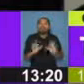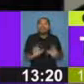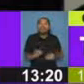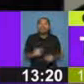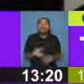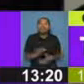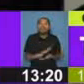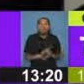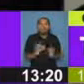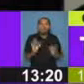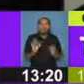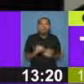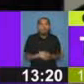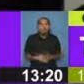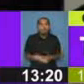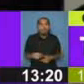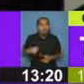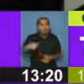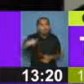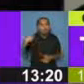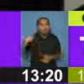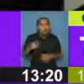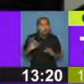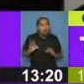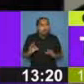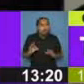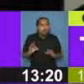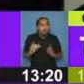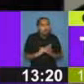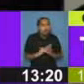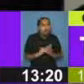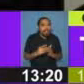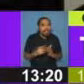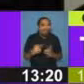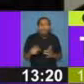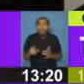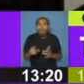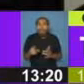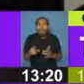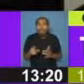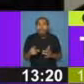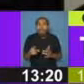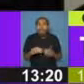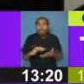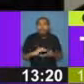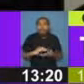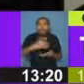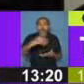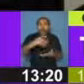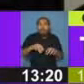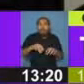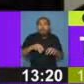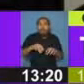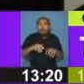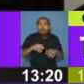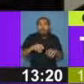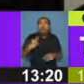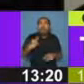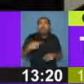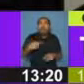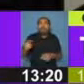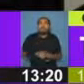este plan que es el que acabamos de ver de las computadoras que cuándo van a llegar acá